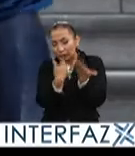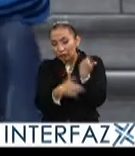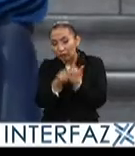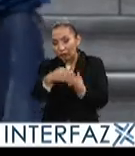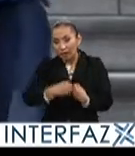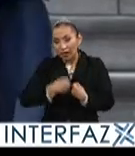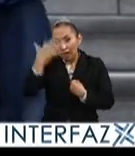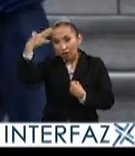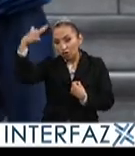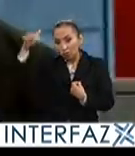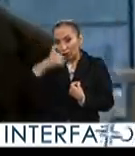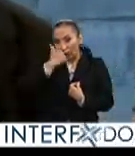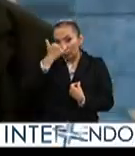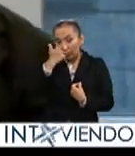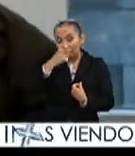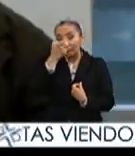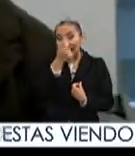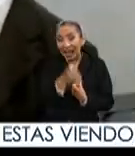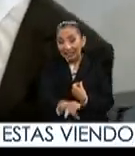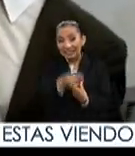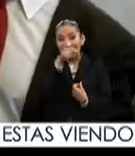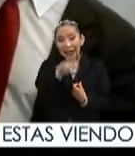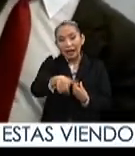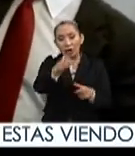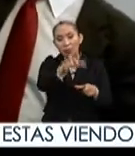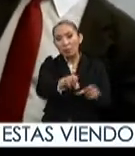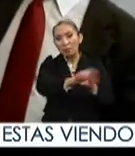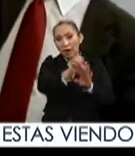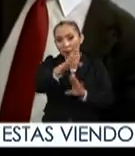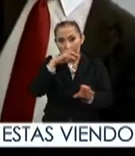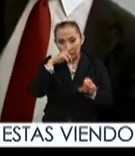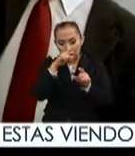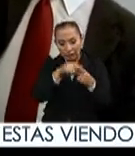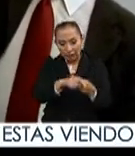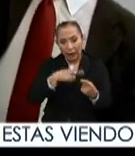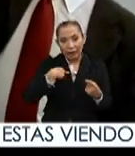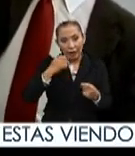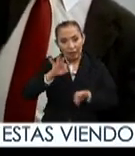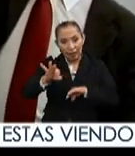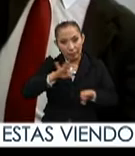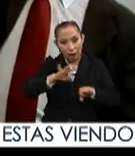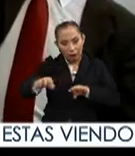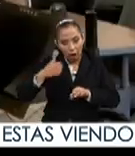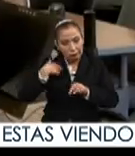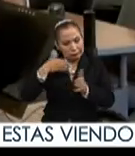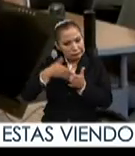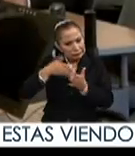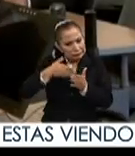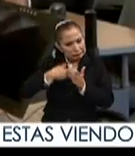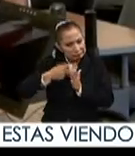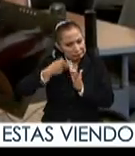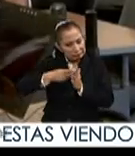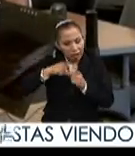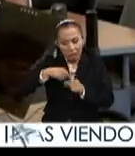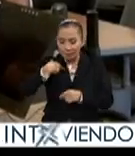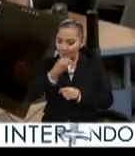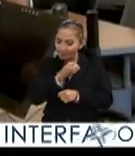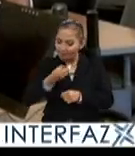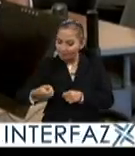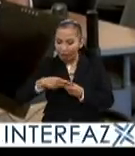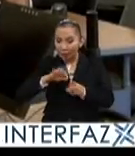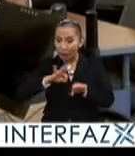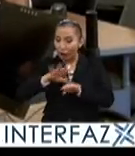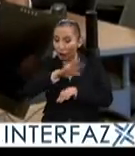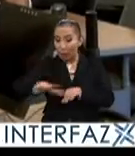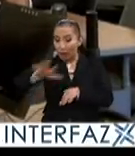en la vida adulta del alumno. De esta manera, aspectos como la responsabilidad, el trabajo bajo presión y la constancia son